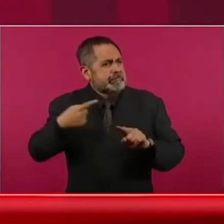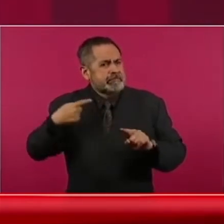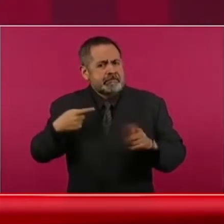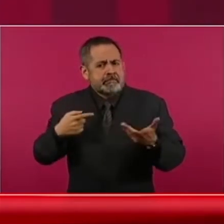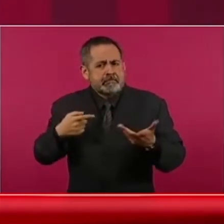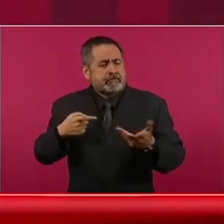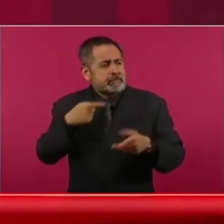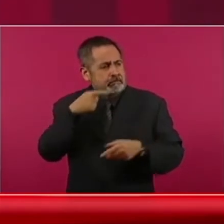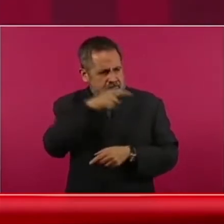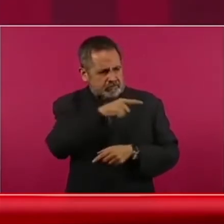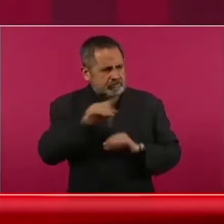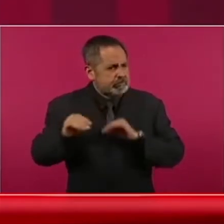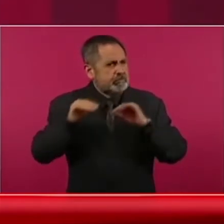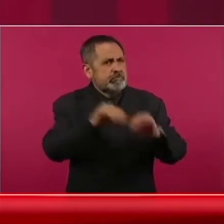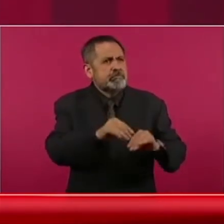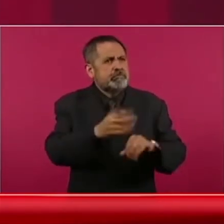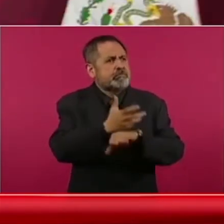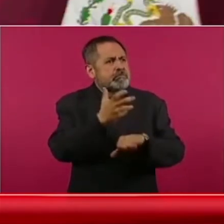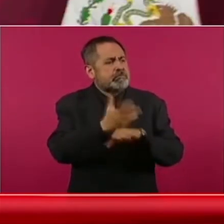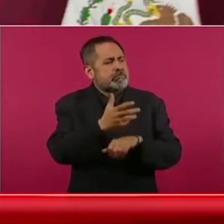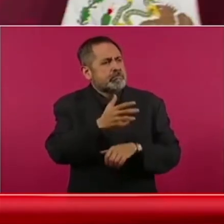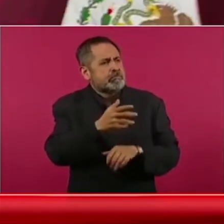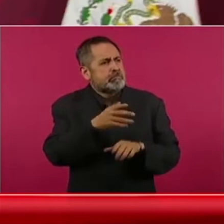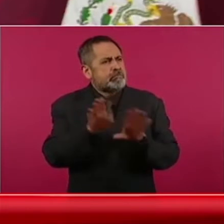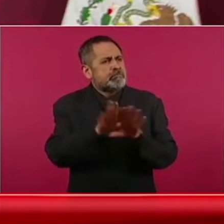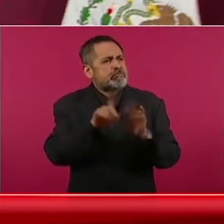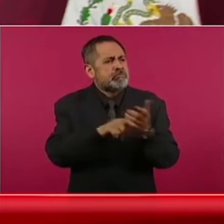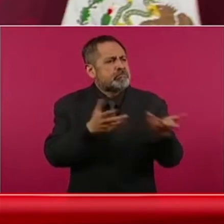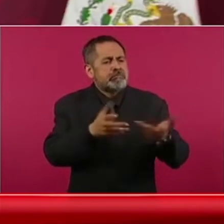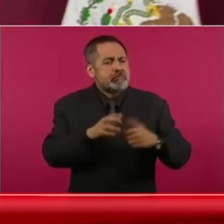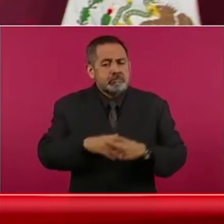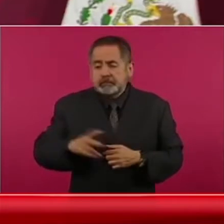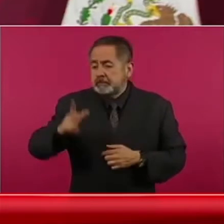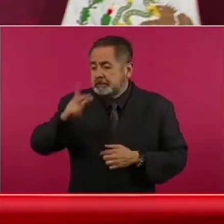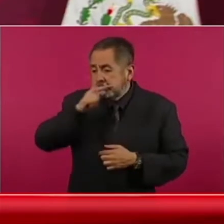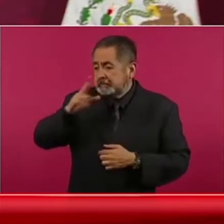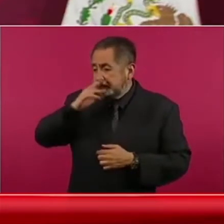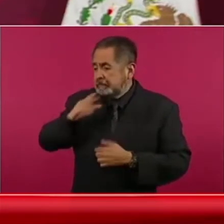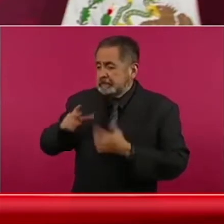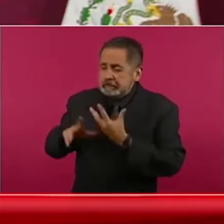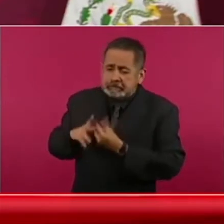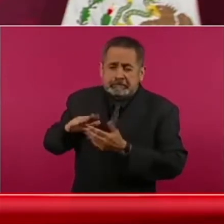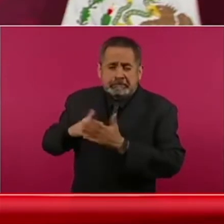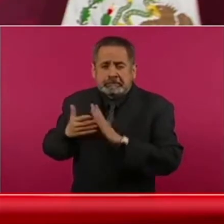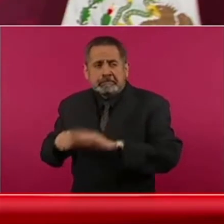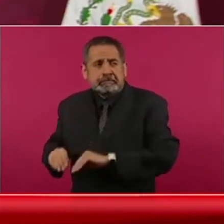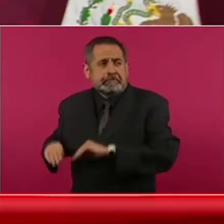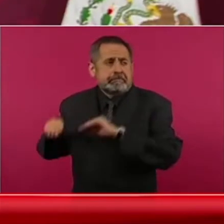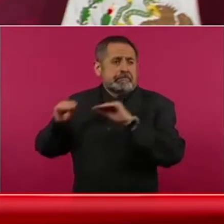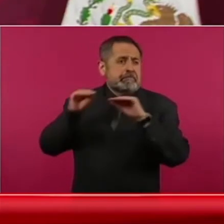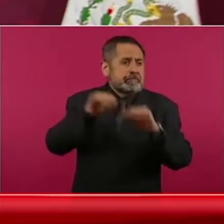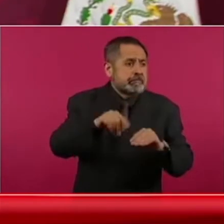cómo llegaron ellos a esa gran nación, sus padres.